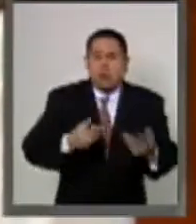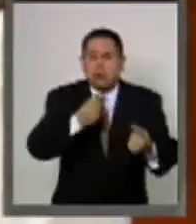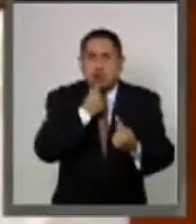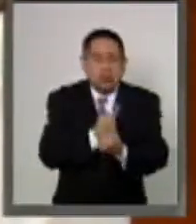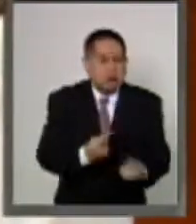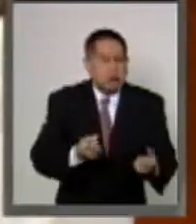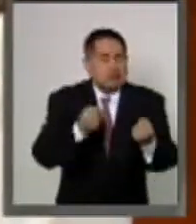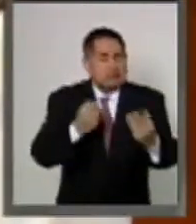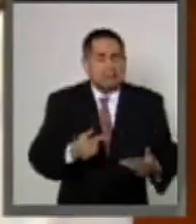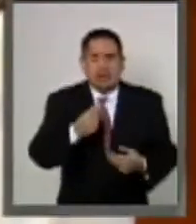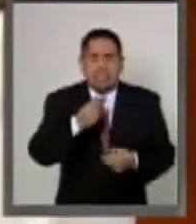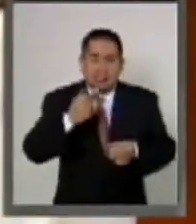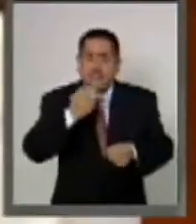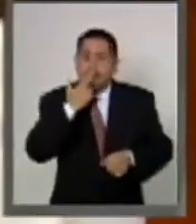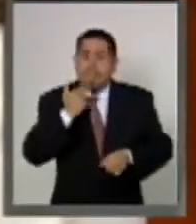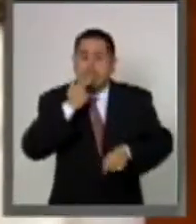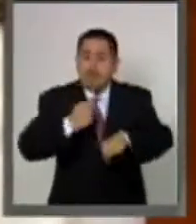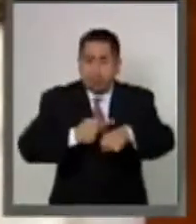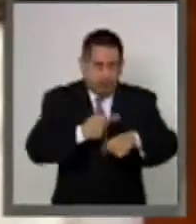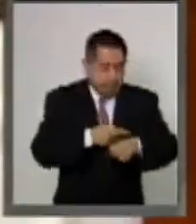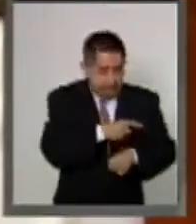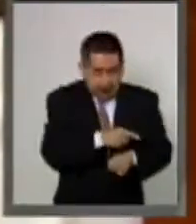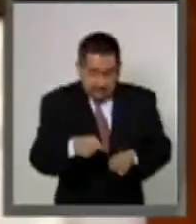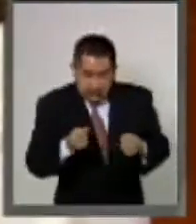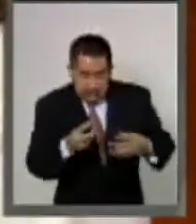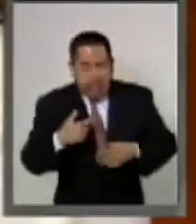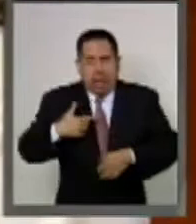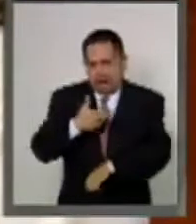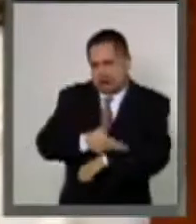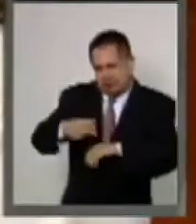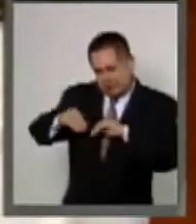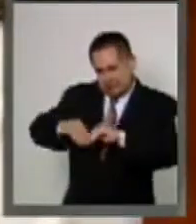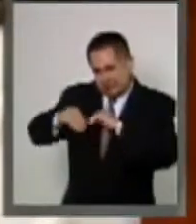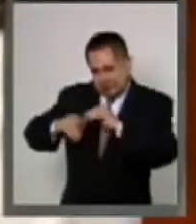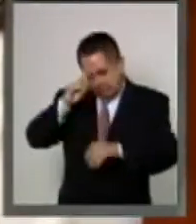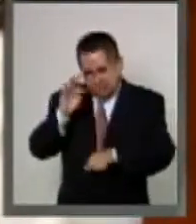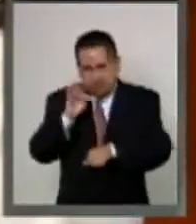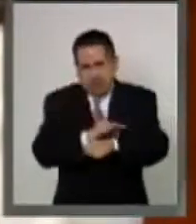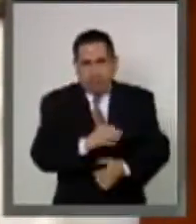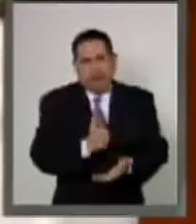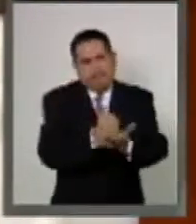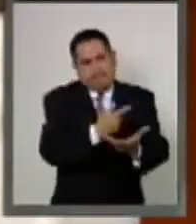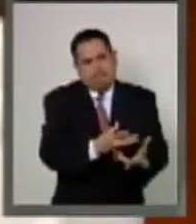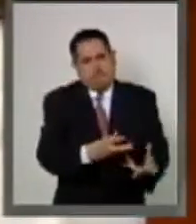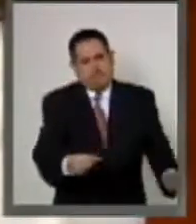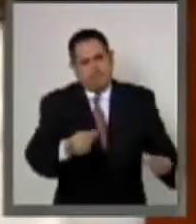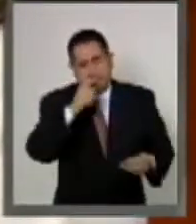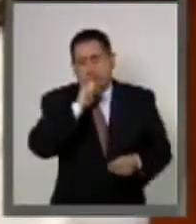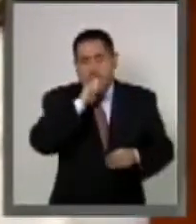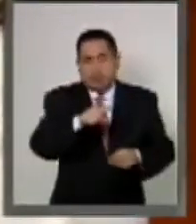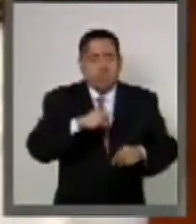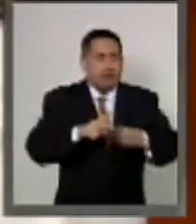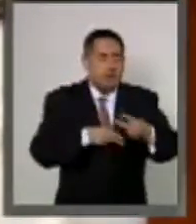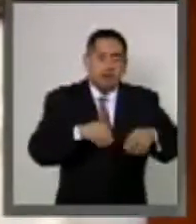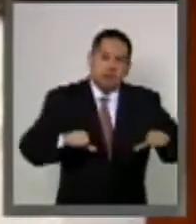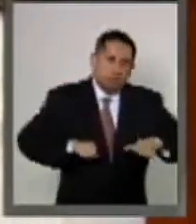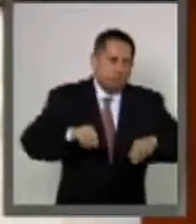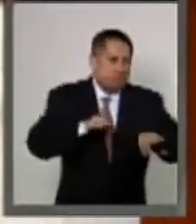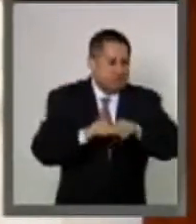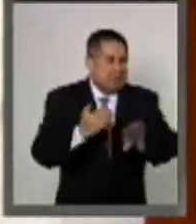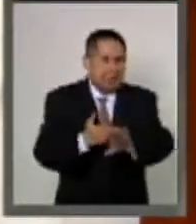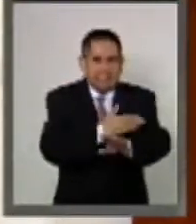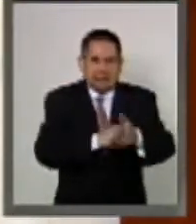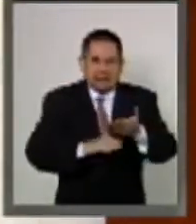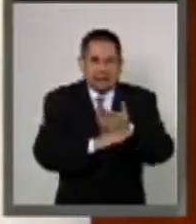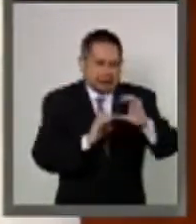diabetes para poder trabajar en acciones que resuelvan este problema y a su vez realizar actividades preventivas